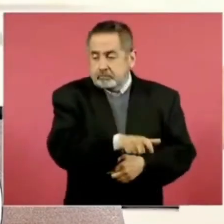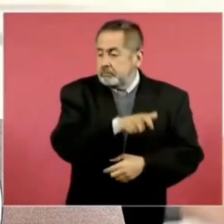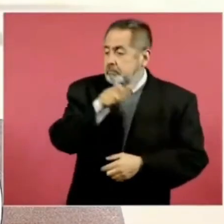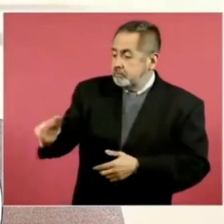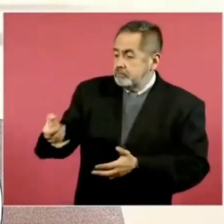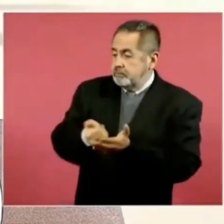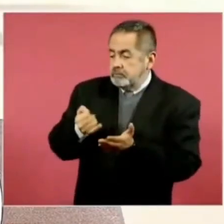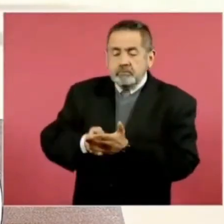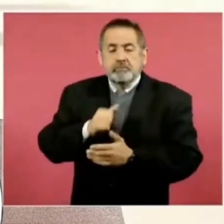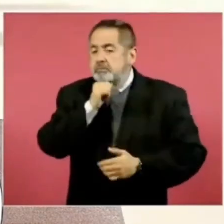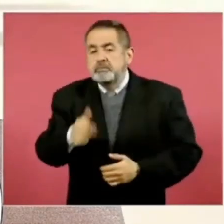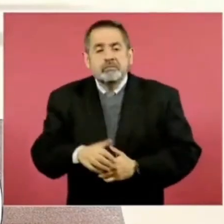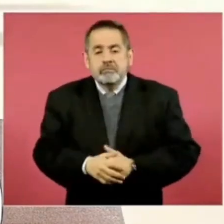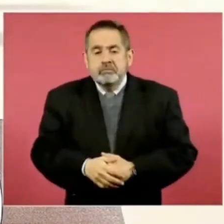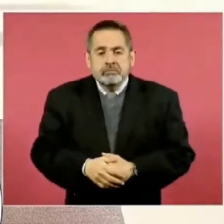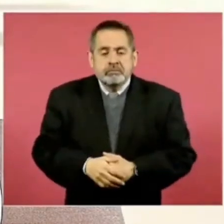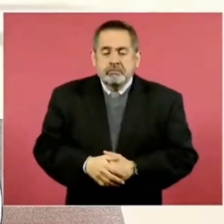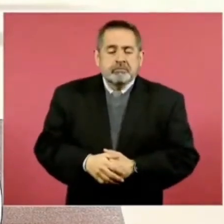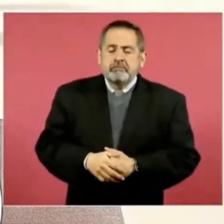impuestos